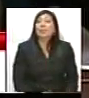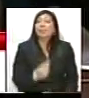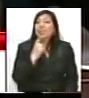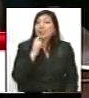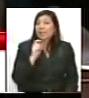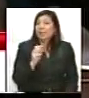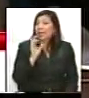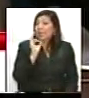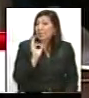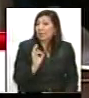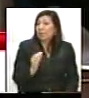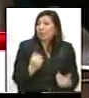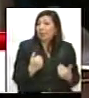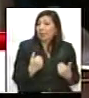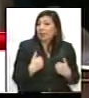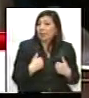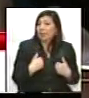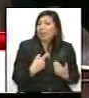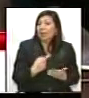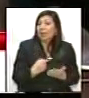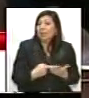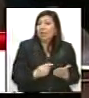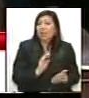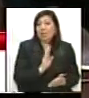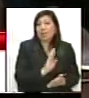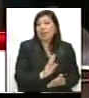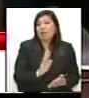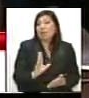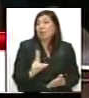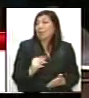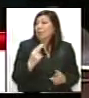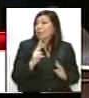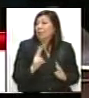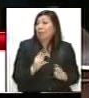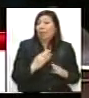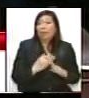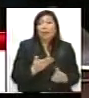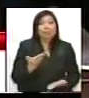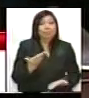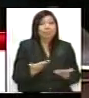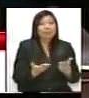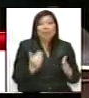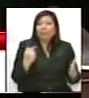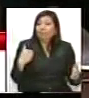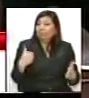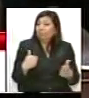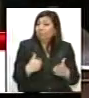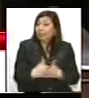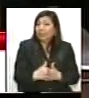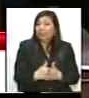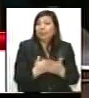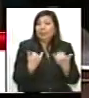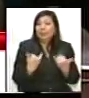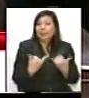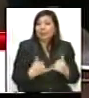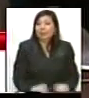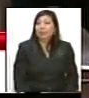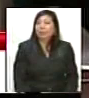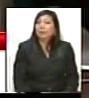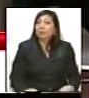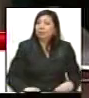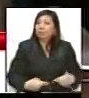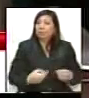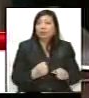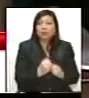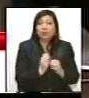siempre tener un mecanismo de que ellos no se vean en desventaja frente a estos competidores